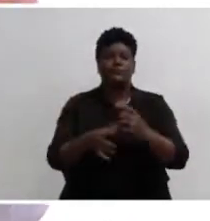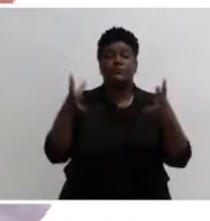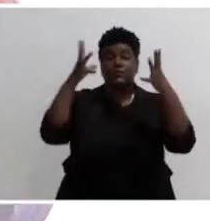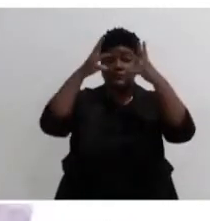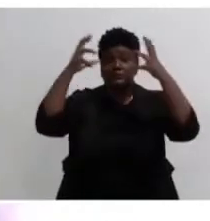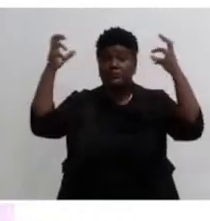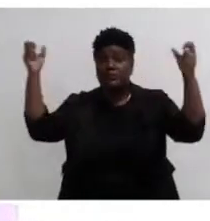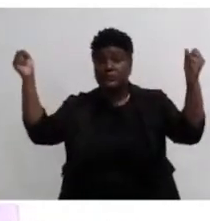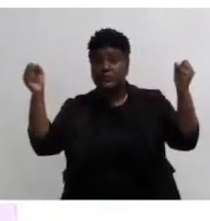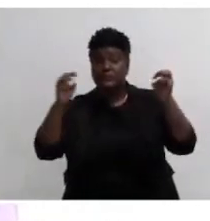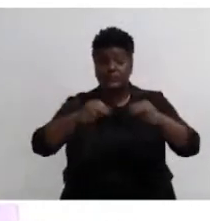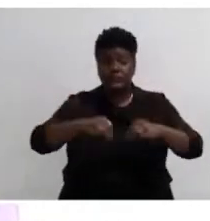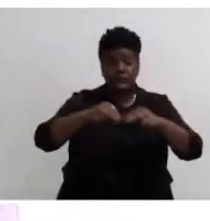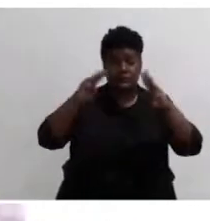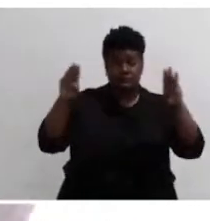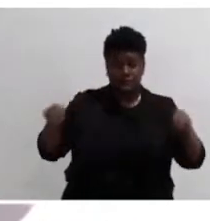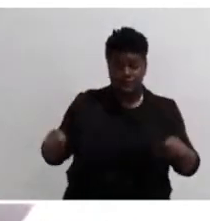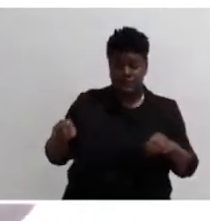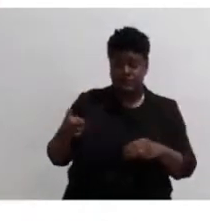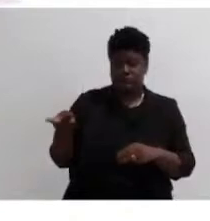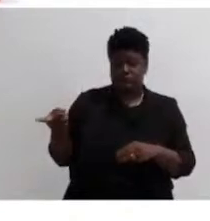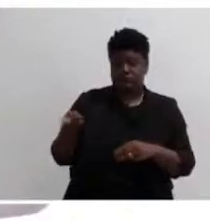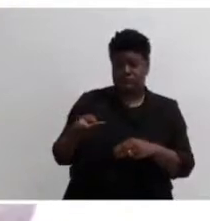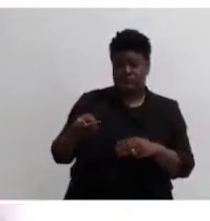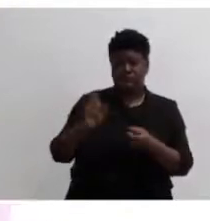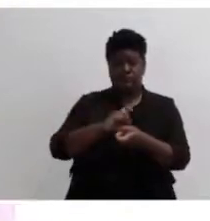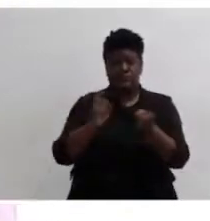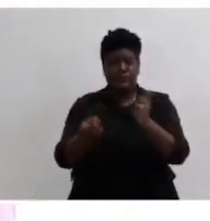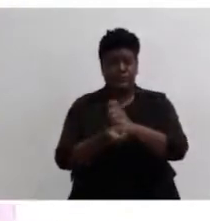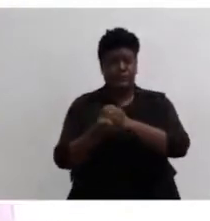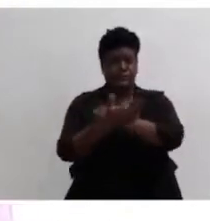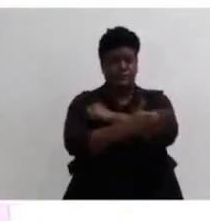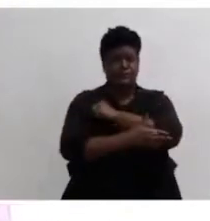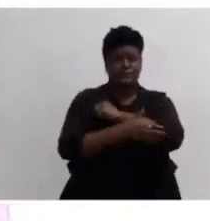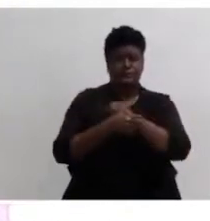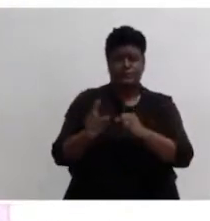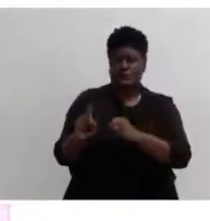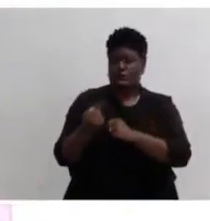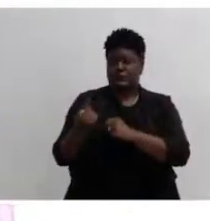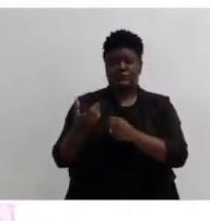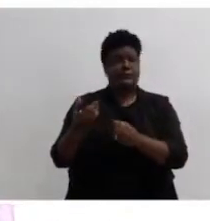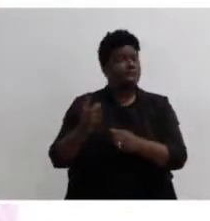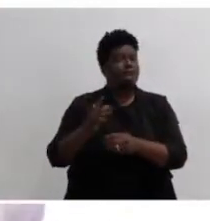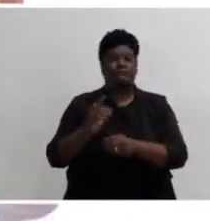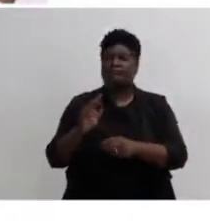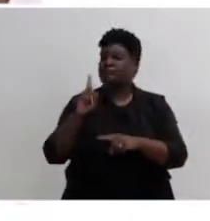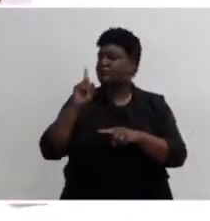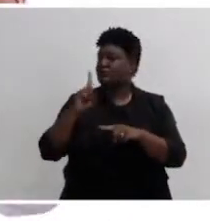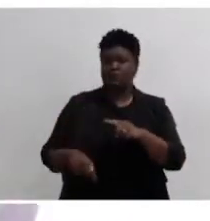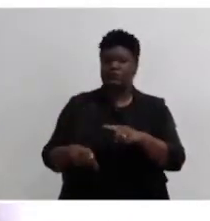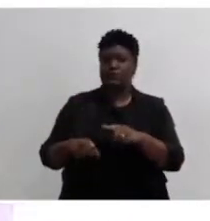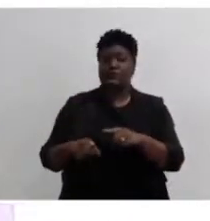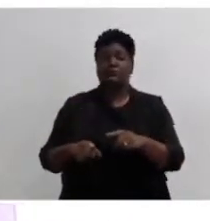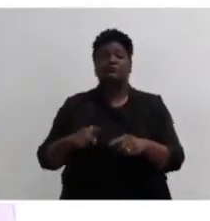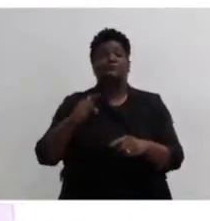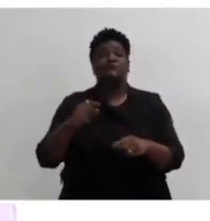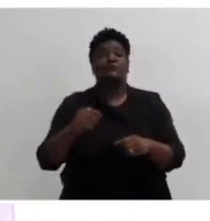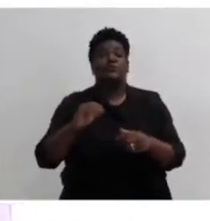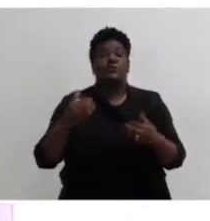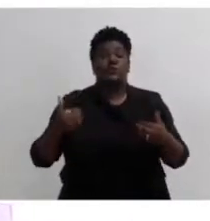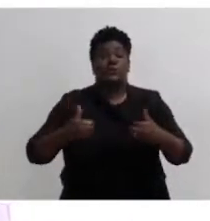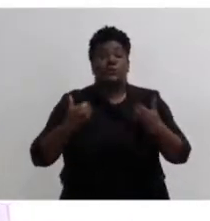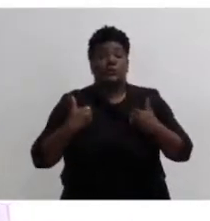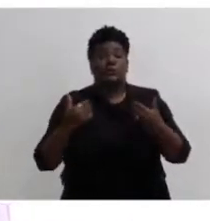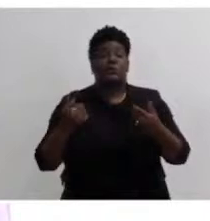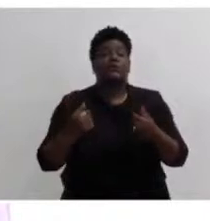cambiar un país de manera aislada. Es con el apoyo de toda su gente, especialmente de los jóvenes, que es con que se puede lograr